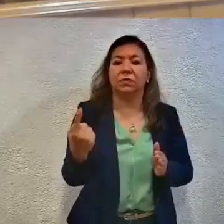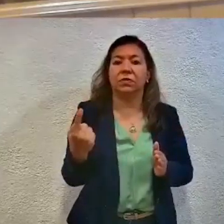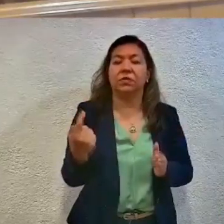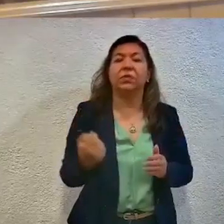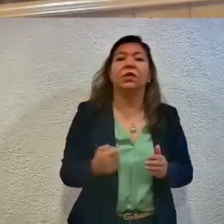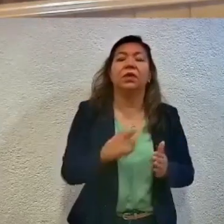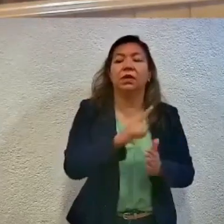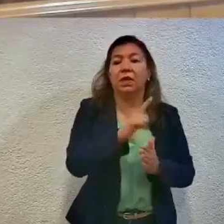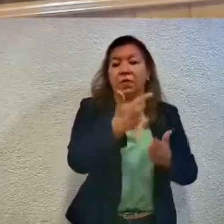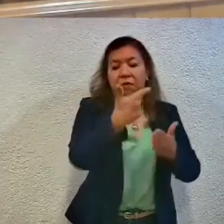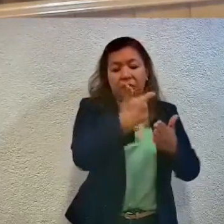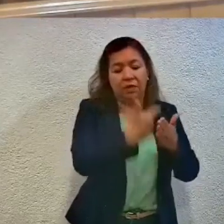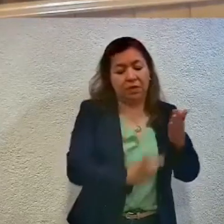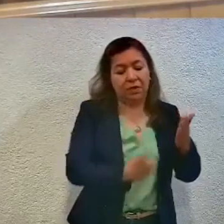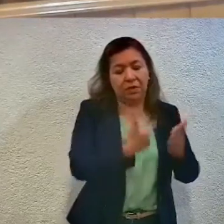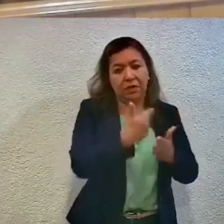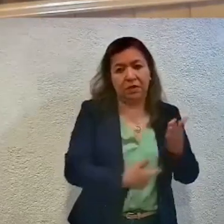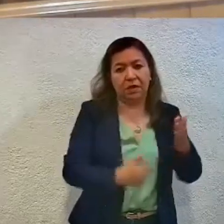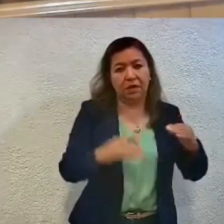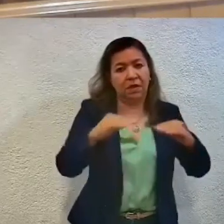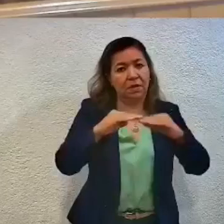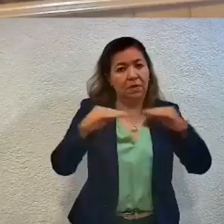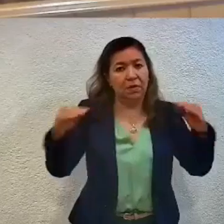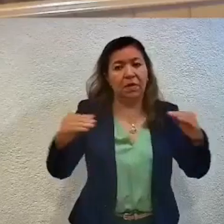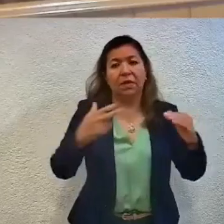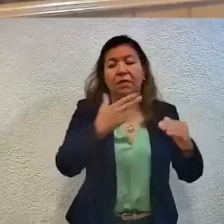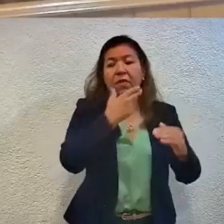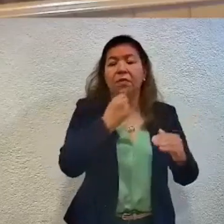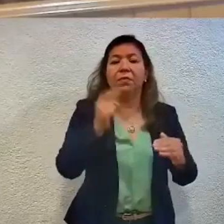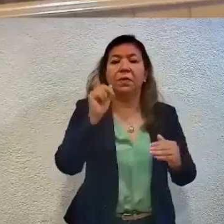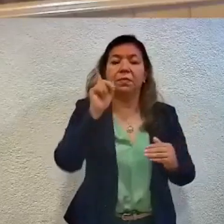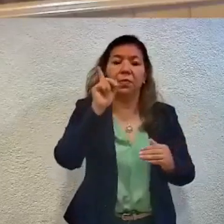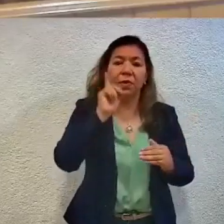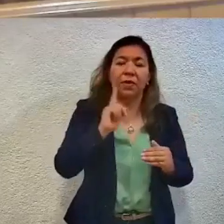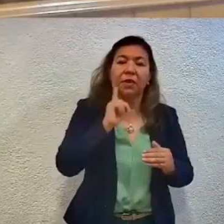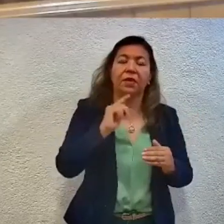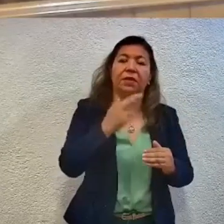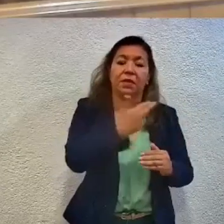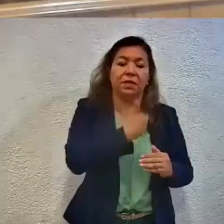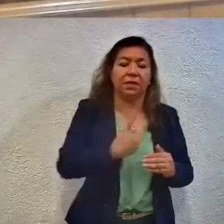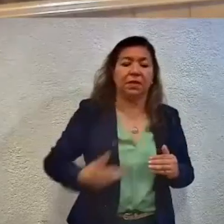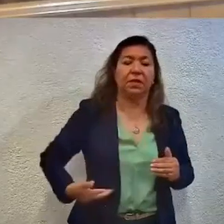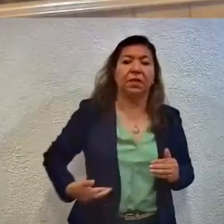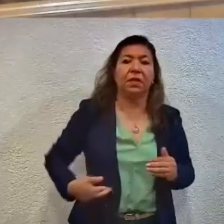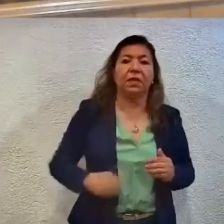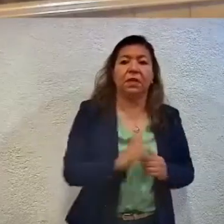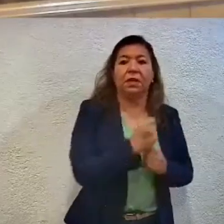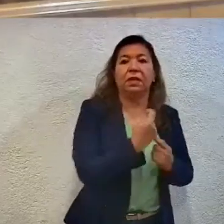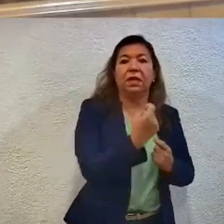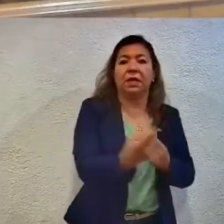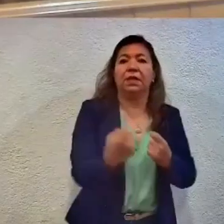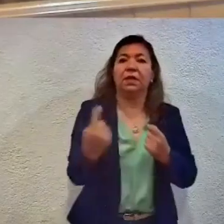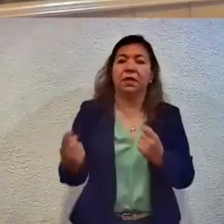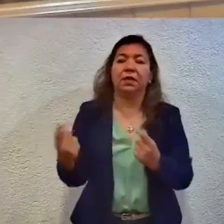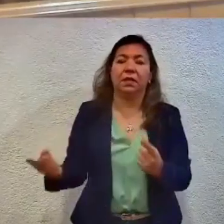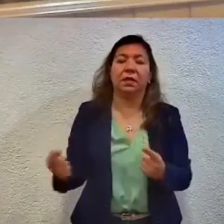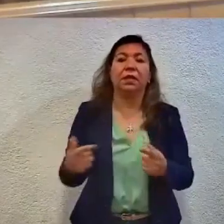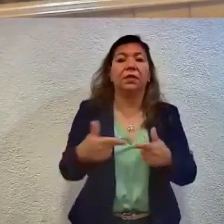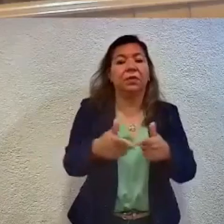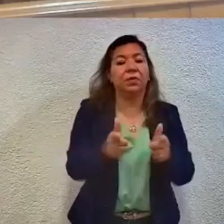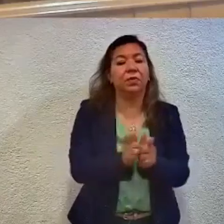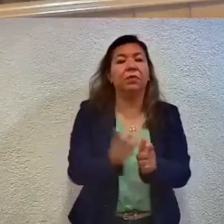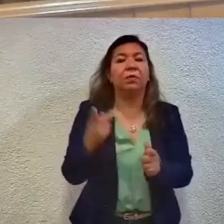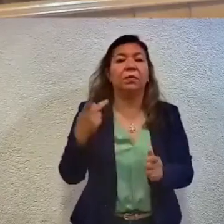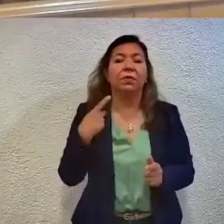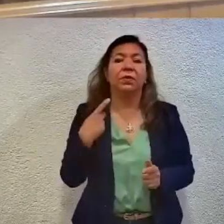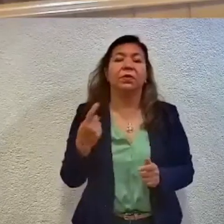análisis se enfocará en la aplicación de los lineamientos de paridad en la asignación de los géneros a cada regiduría que le corresponde a cada partido,